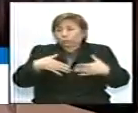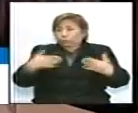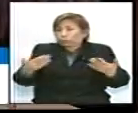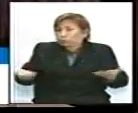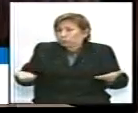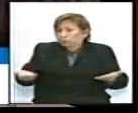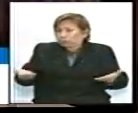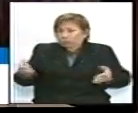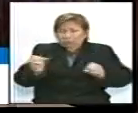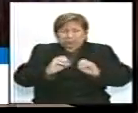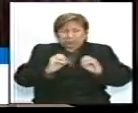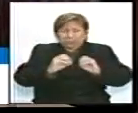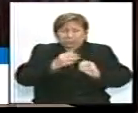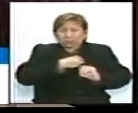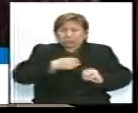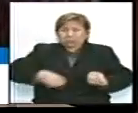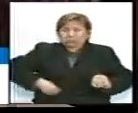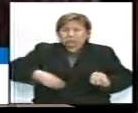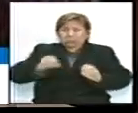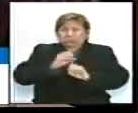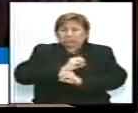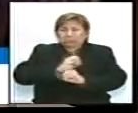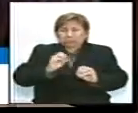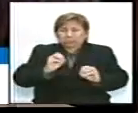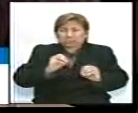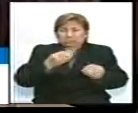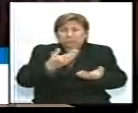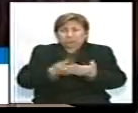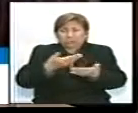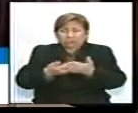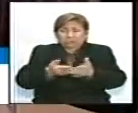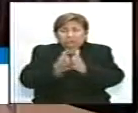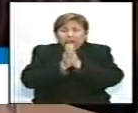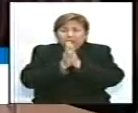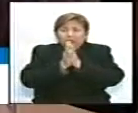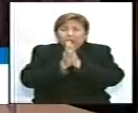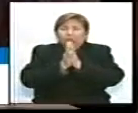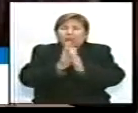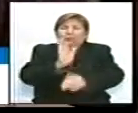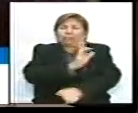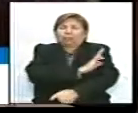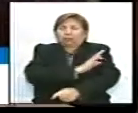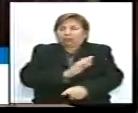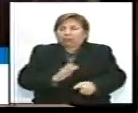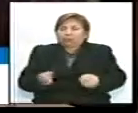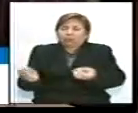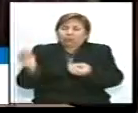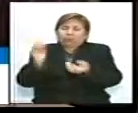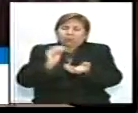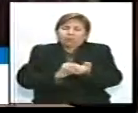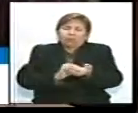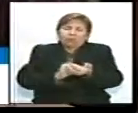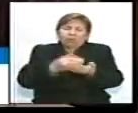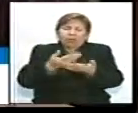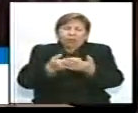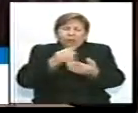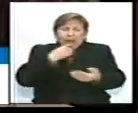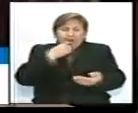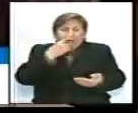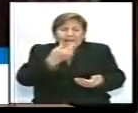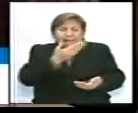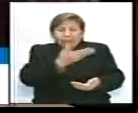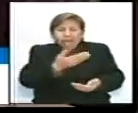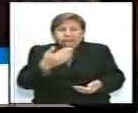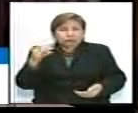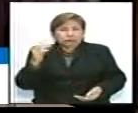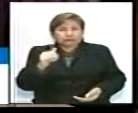haya emitido por parte del Ministerio Público ese pedido ante el fiscal. Sumado, lo que dice la congresista Alcorta, sumado